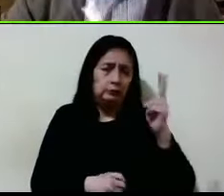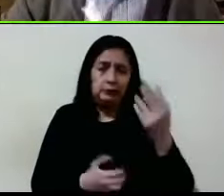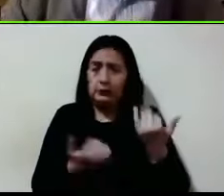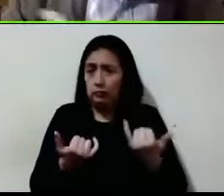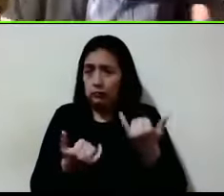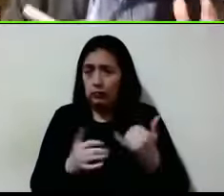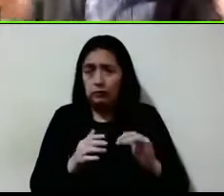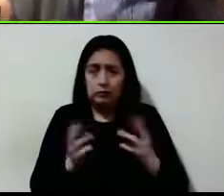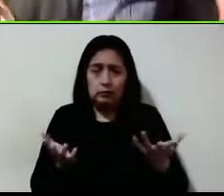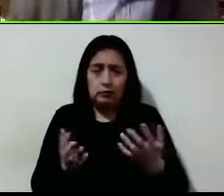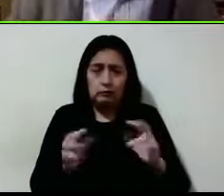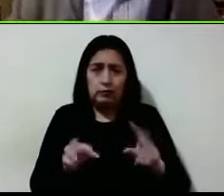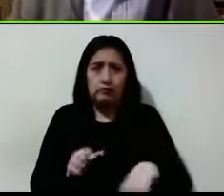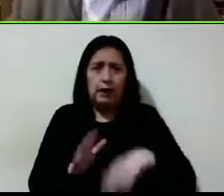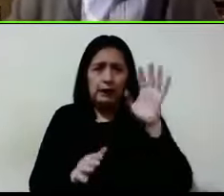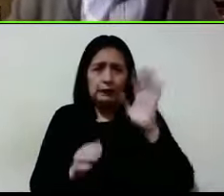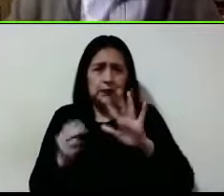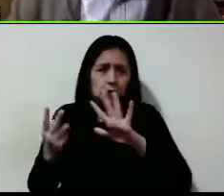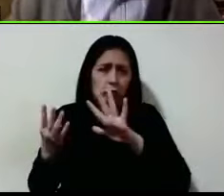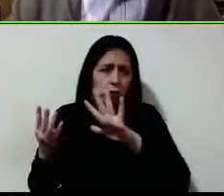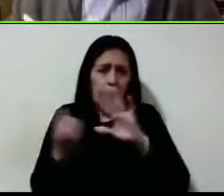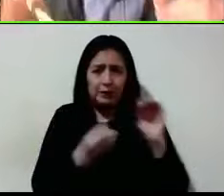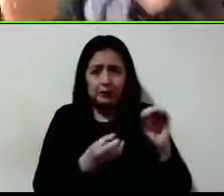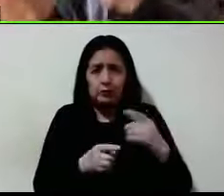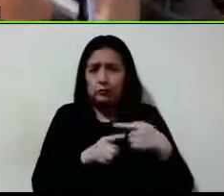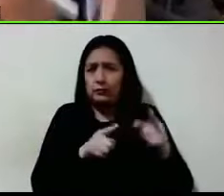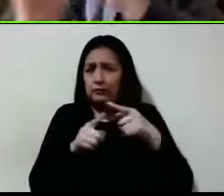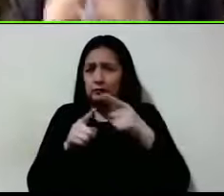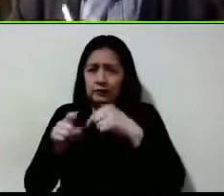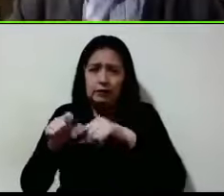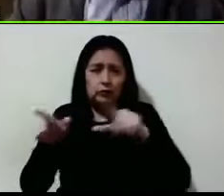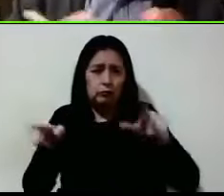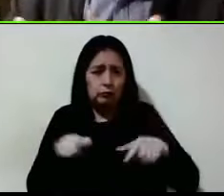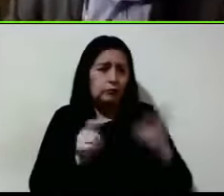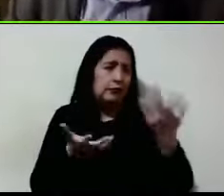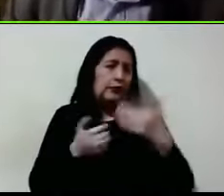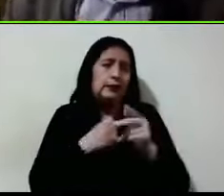conectados, somos más de 900 desde todas partes del país, por lo menos